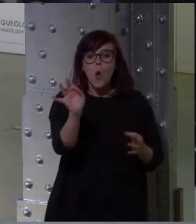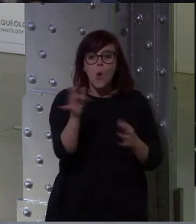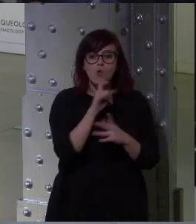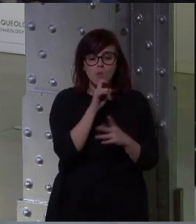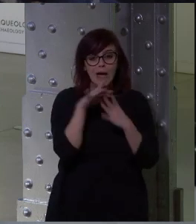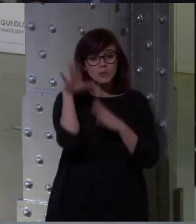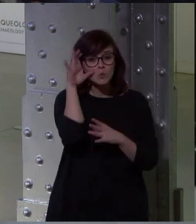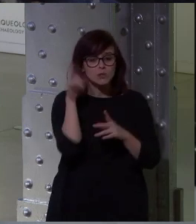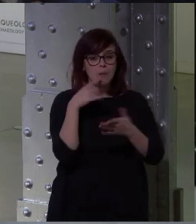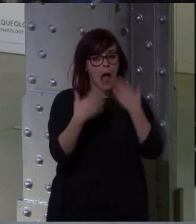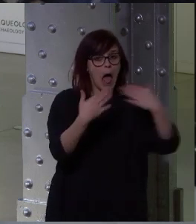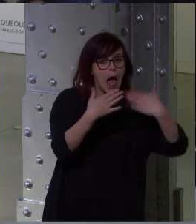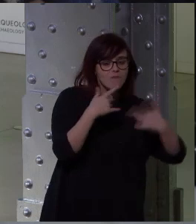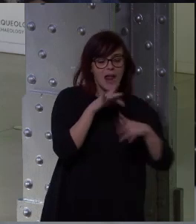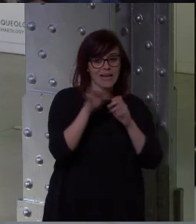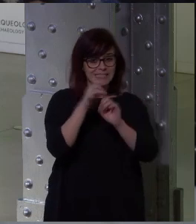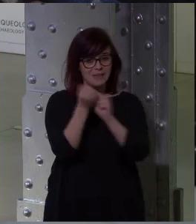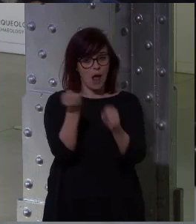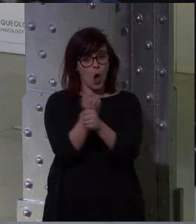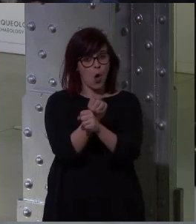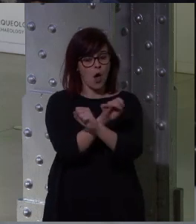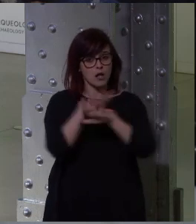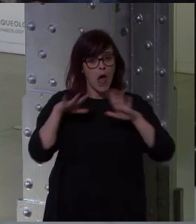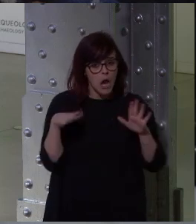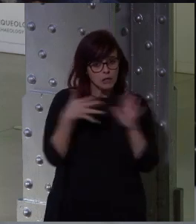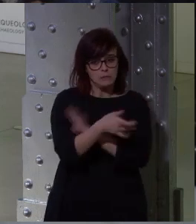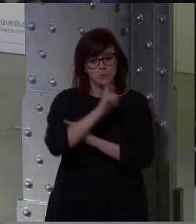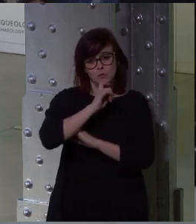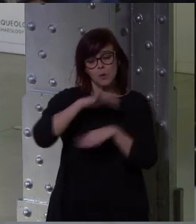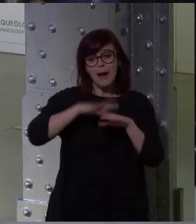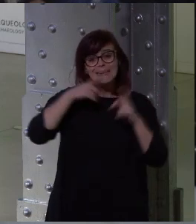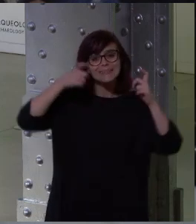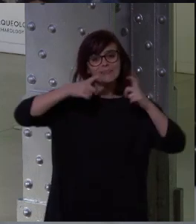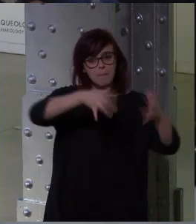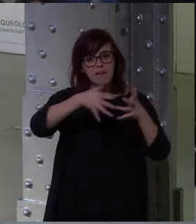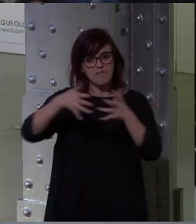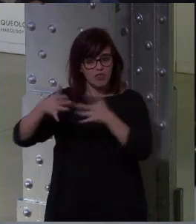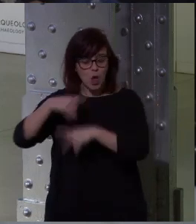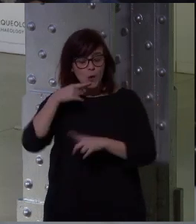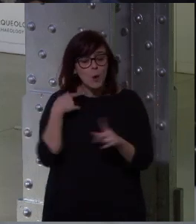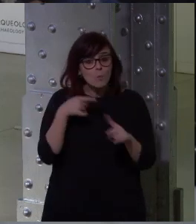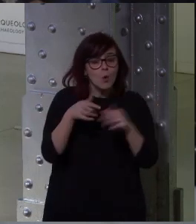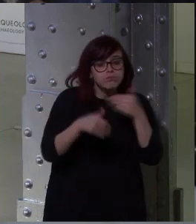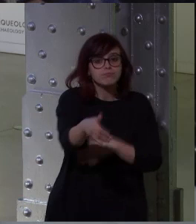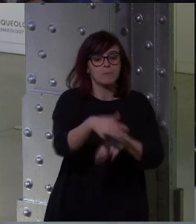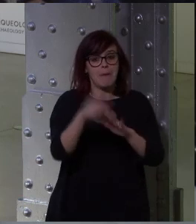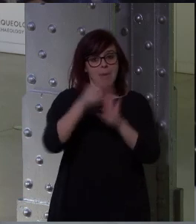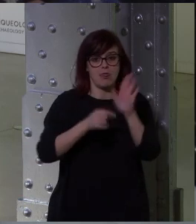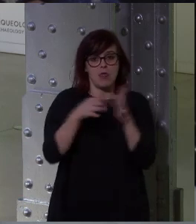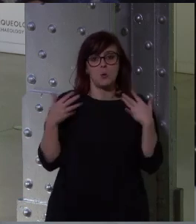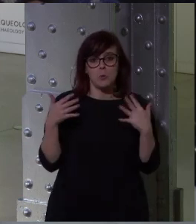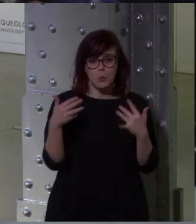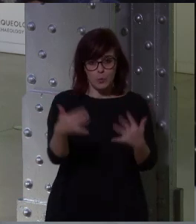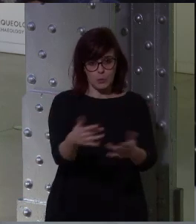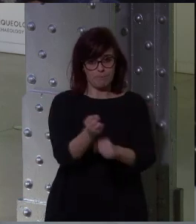ser escuchados y que realmente este trabajo que estáis haciendo pues tenga un beneficio y se aceleren todas esas medidas que